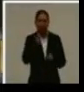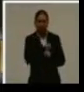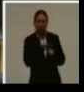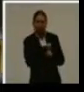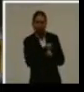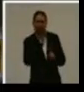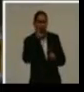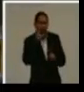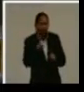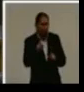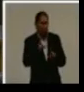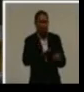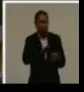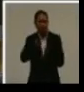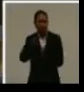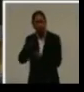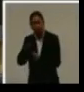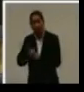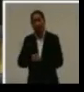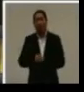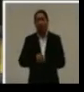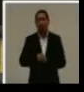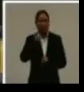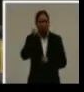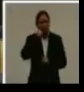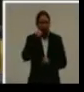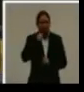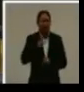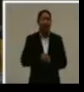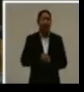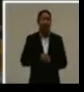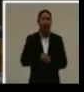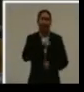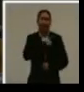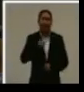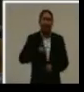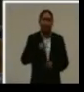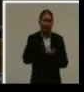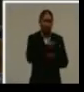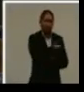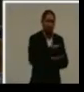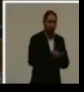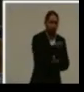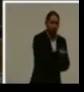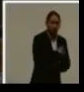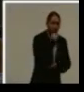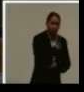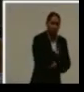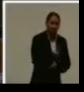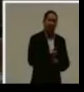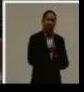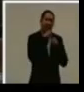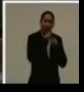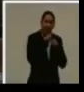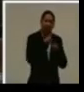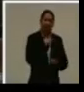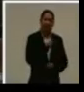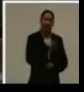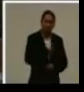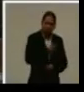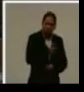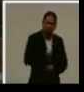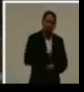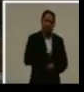no queremos gente que está intimidando a las mujeres, gente que son deudores alimenticios, violadores, y para qué seguimos la lista. Que esto ahora, este Congreso